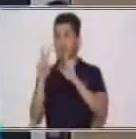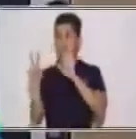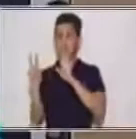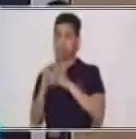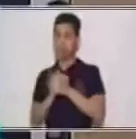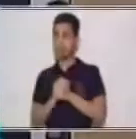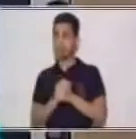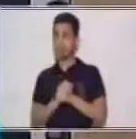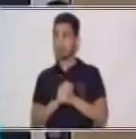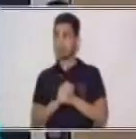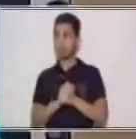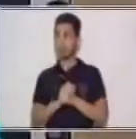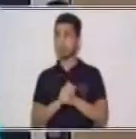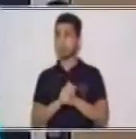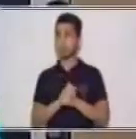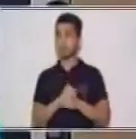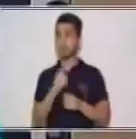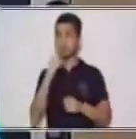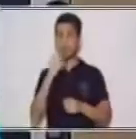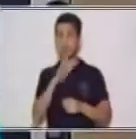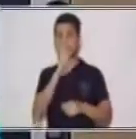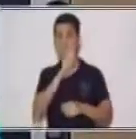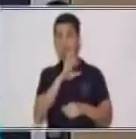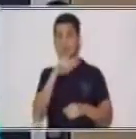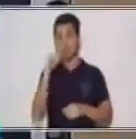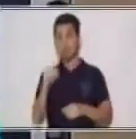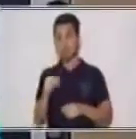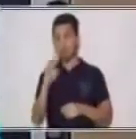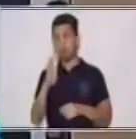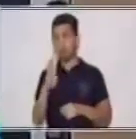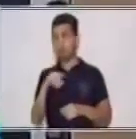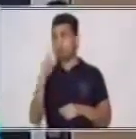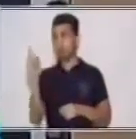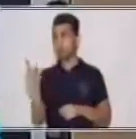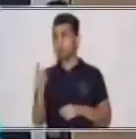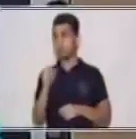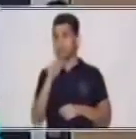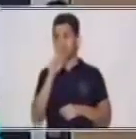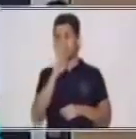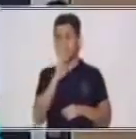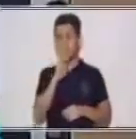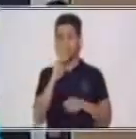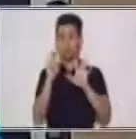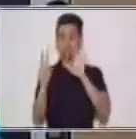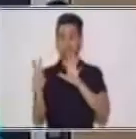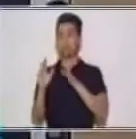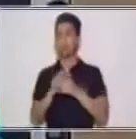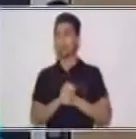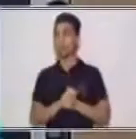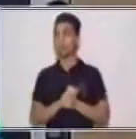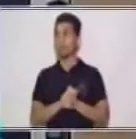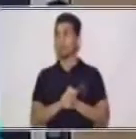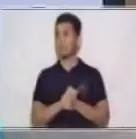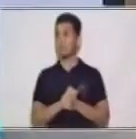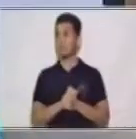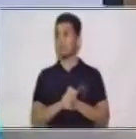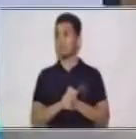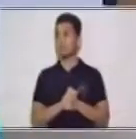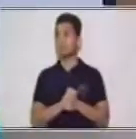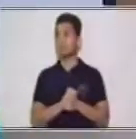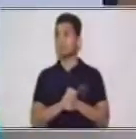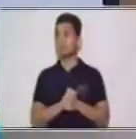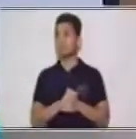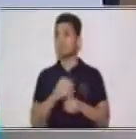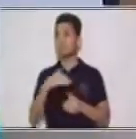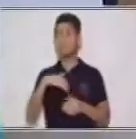La determinante de nuestras variables, 5, 4, 3 y 7. Esto vamos a ir haciéndolo con